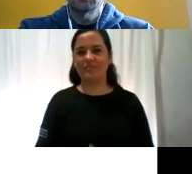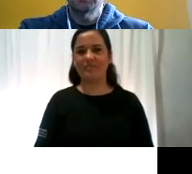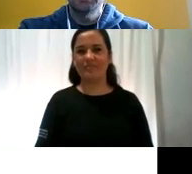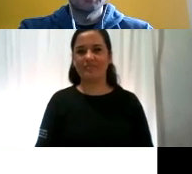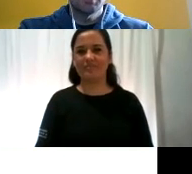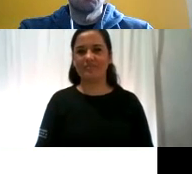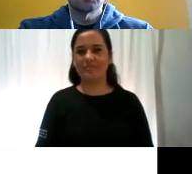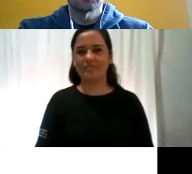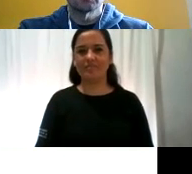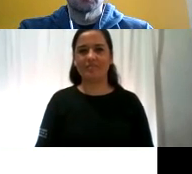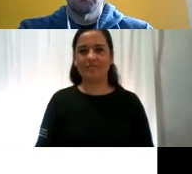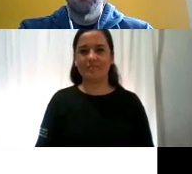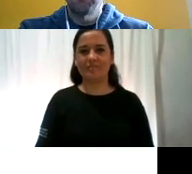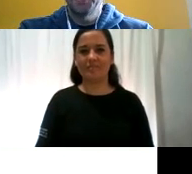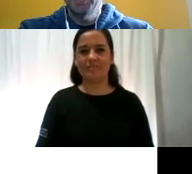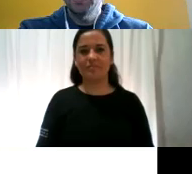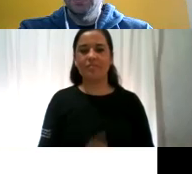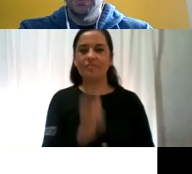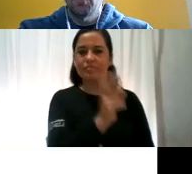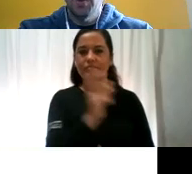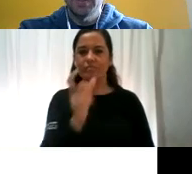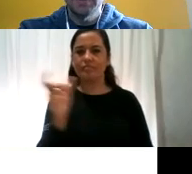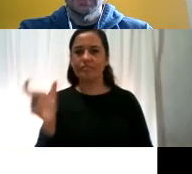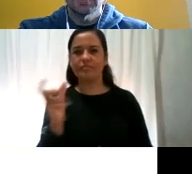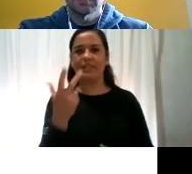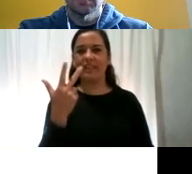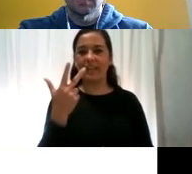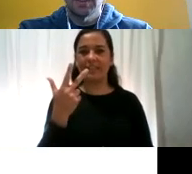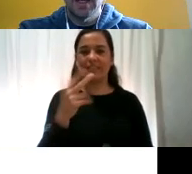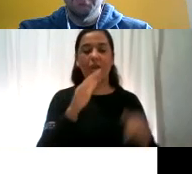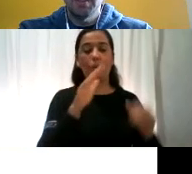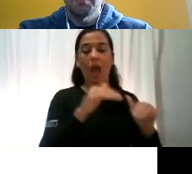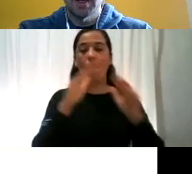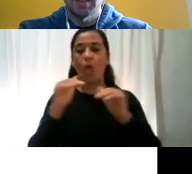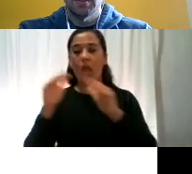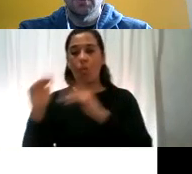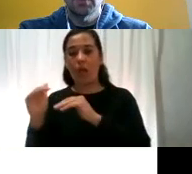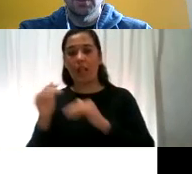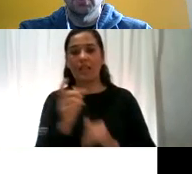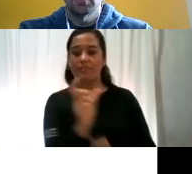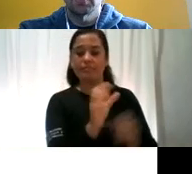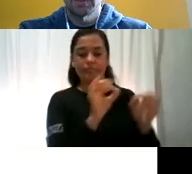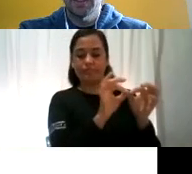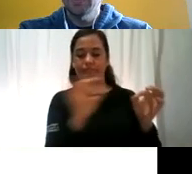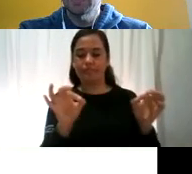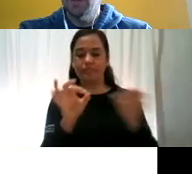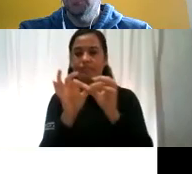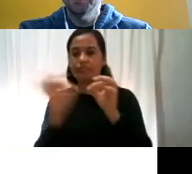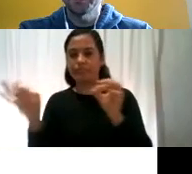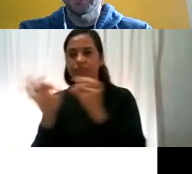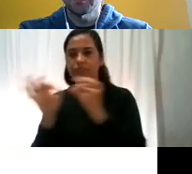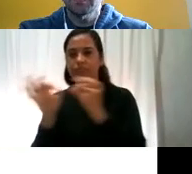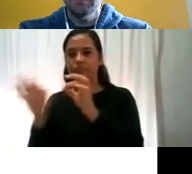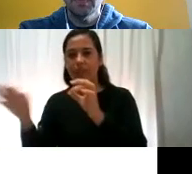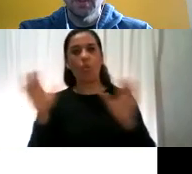Si los tres tramos fueran iguales, de la misma longitud, cada tramo,